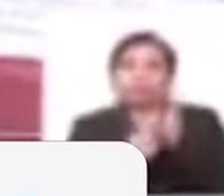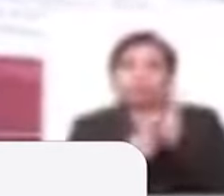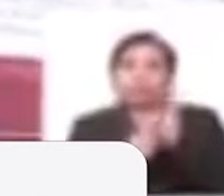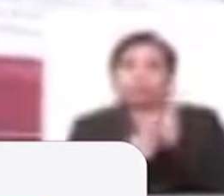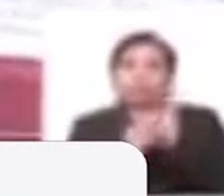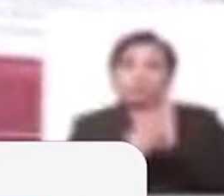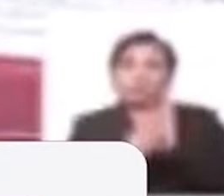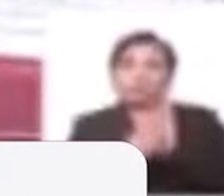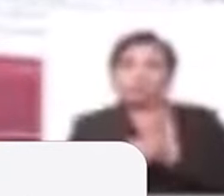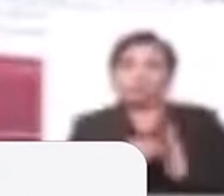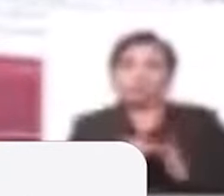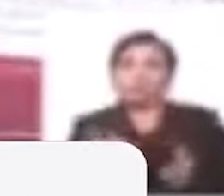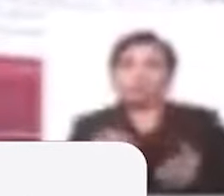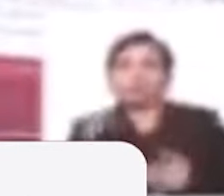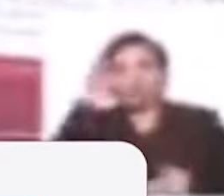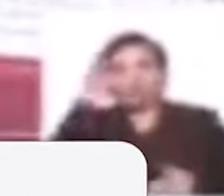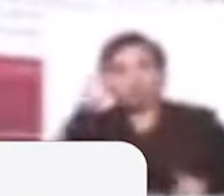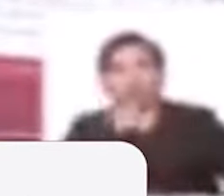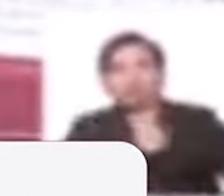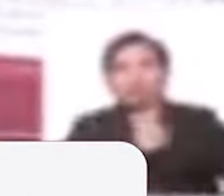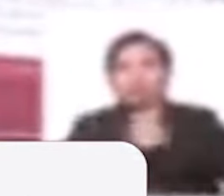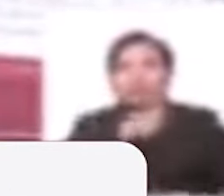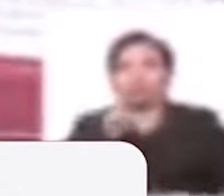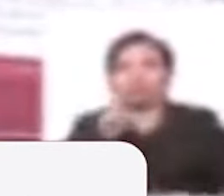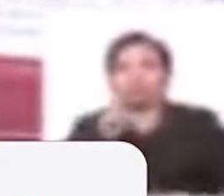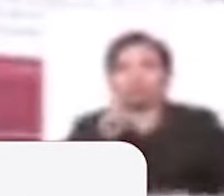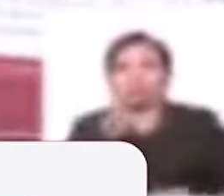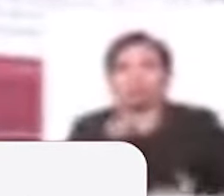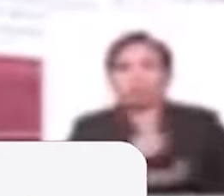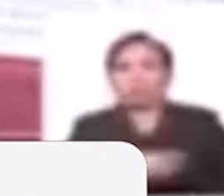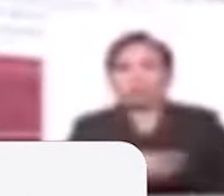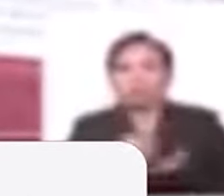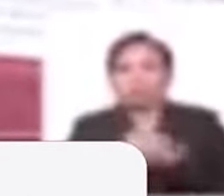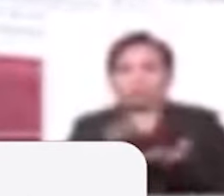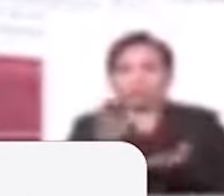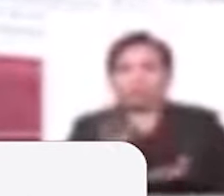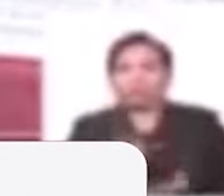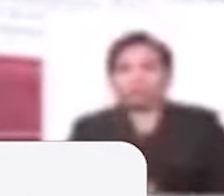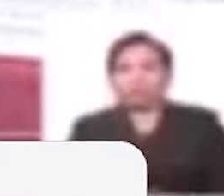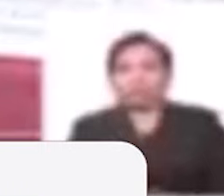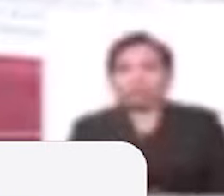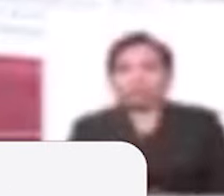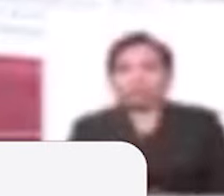argumento, el actual comandante general dentro de 2-3 meses también lo van a sacar.